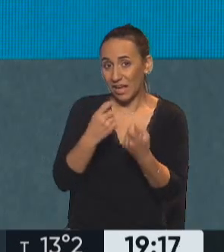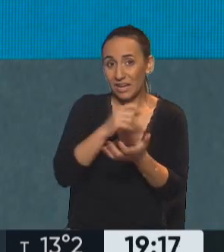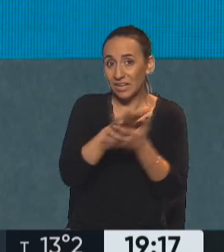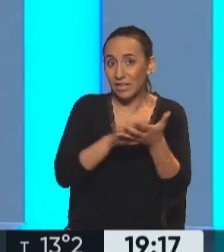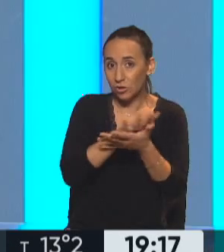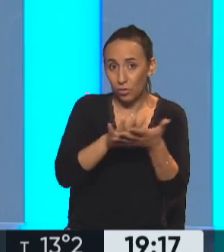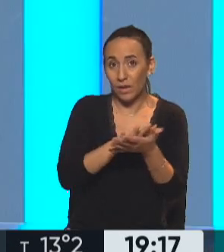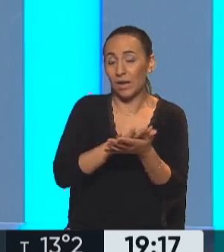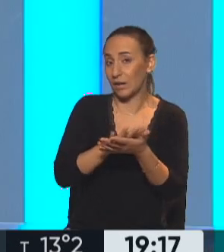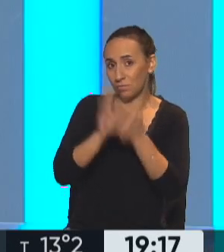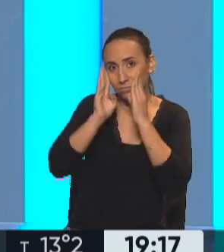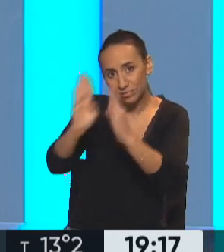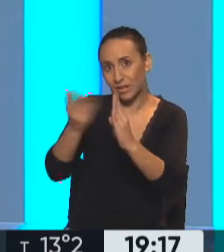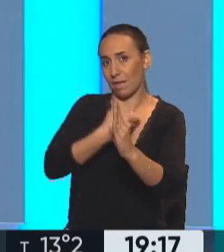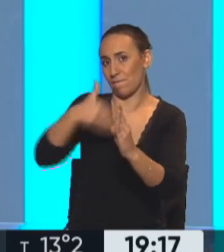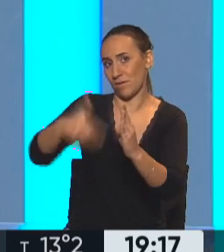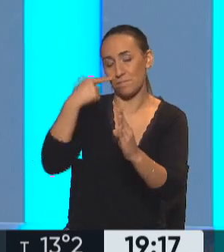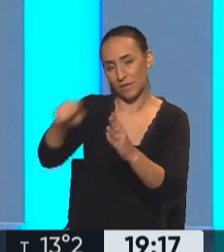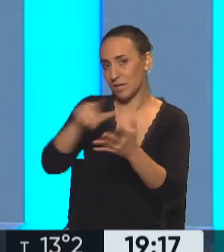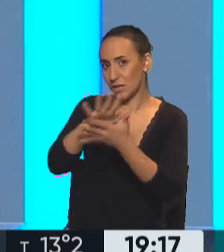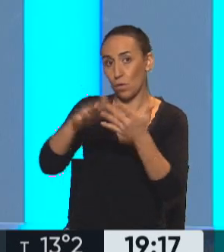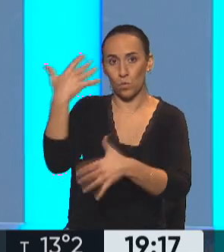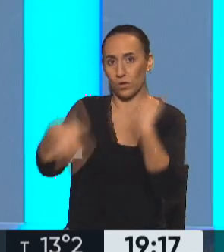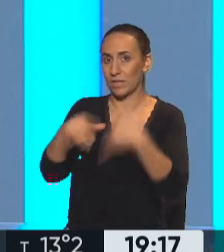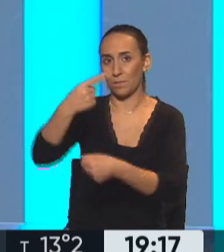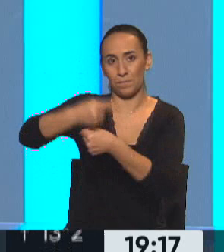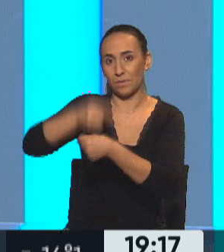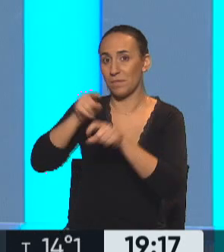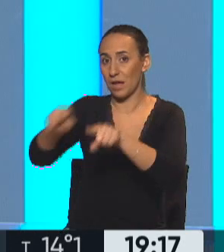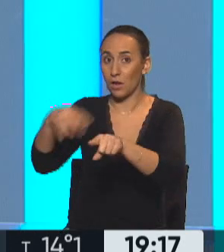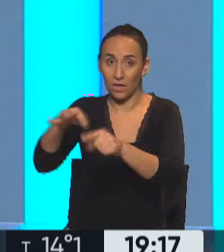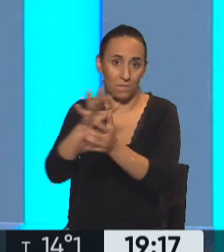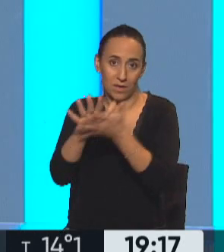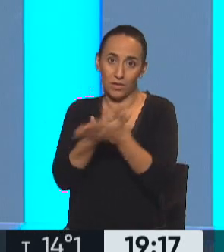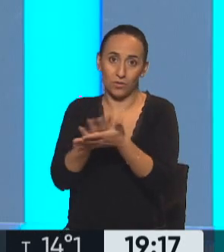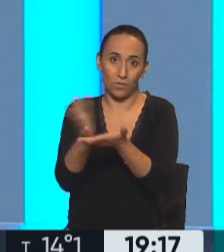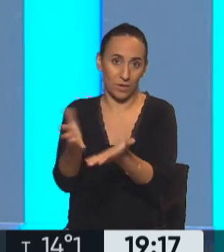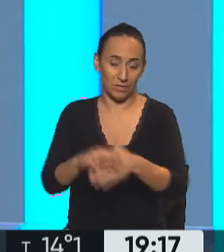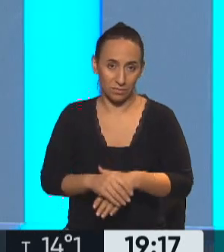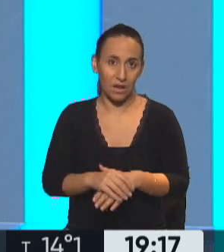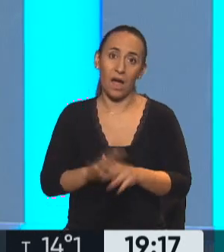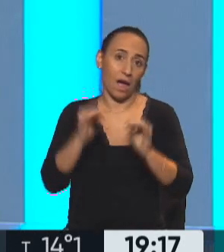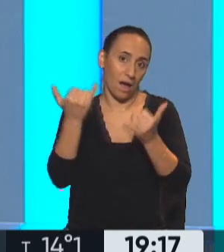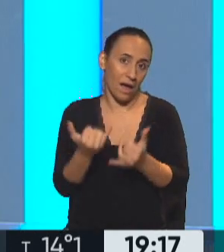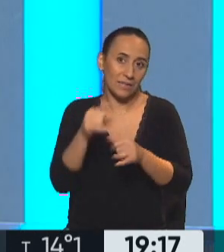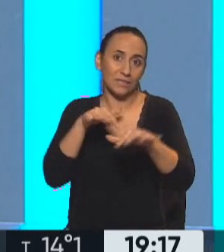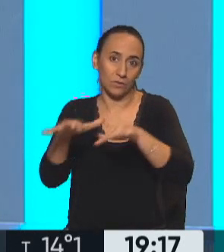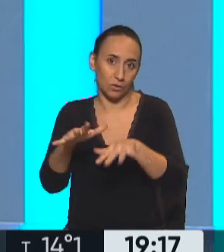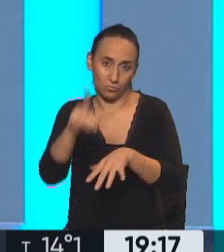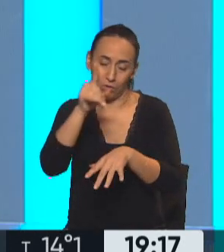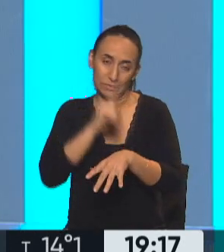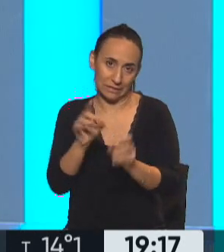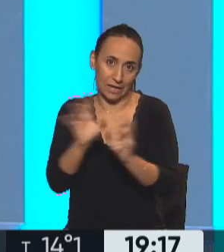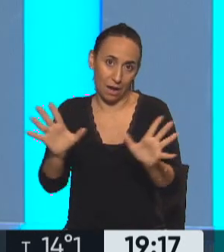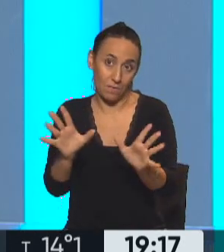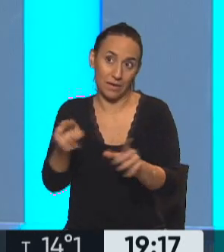del Fondo Monetario Internacional. Hay otras urgencias. Hay urgencias que son verdaderamente serias, que comprometen también el futuro de la